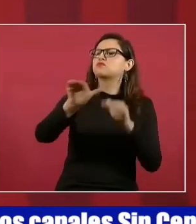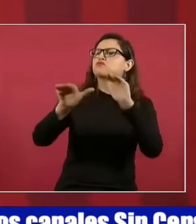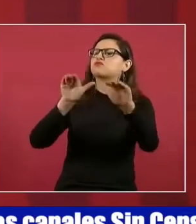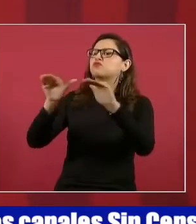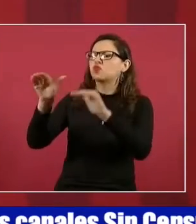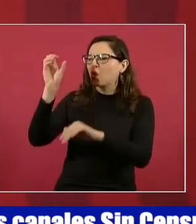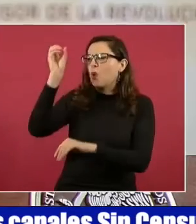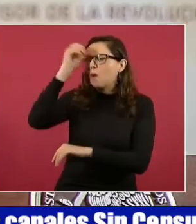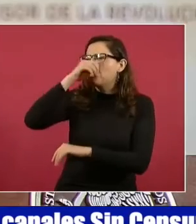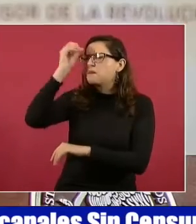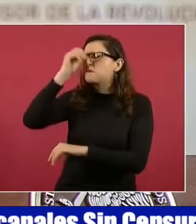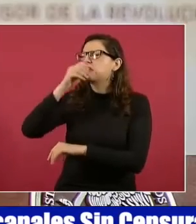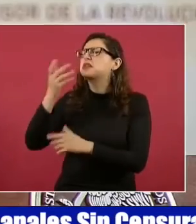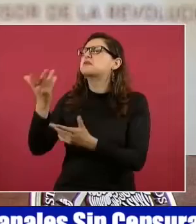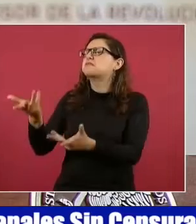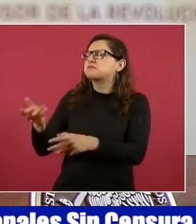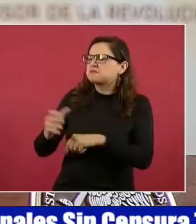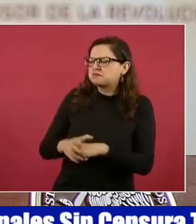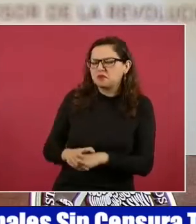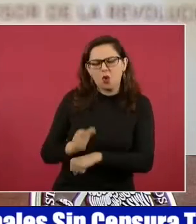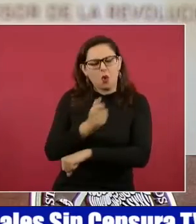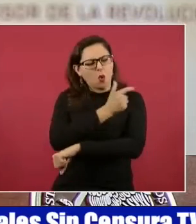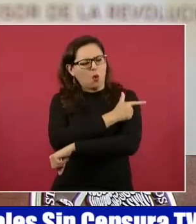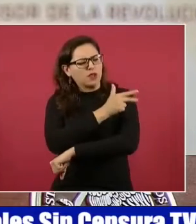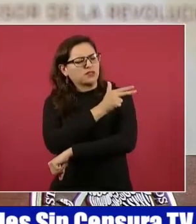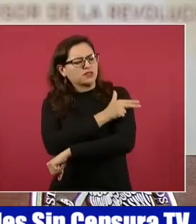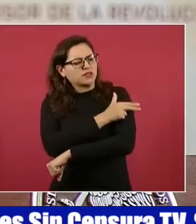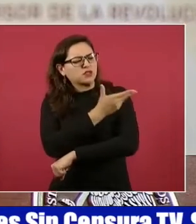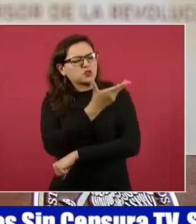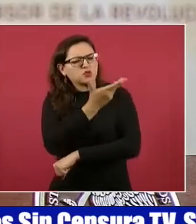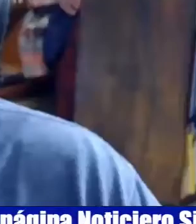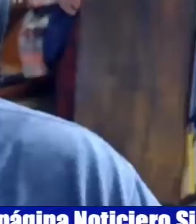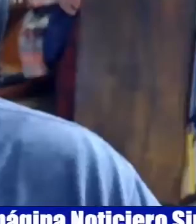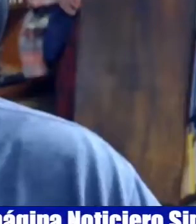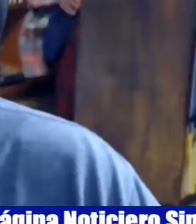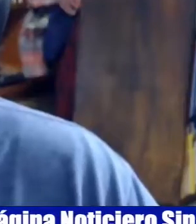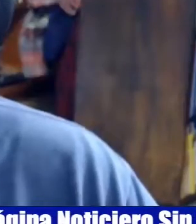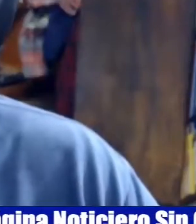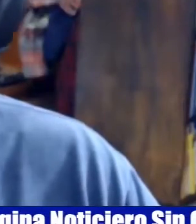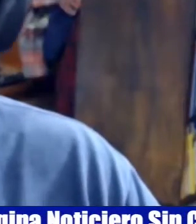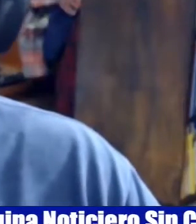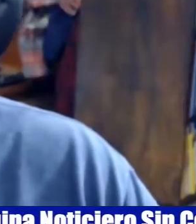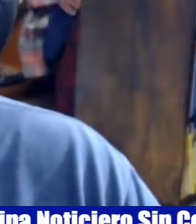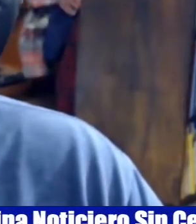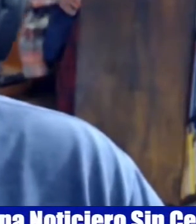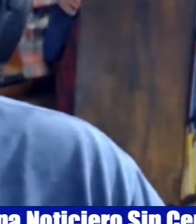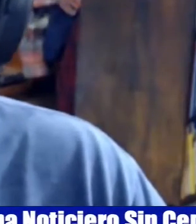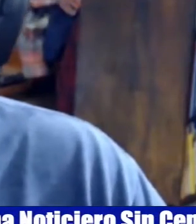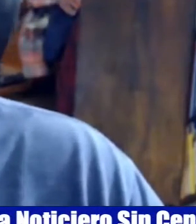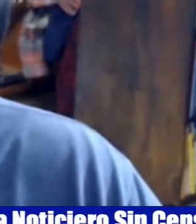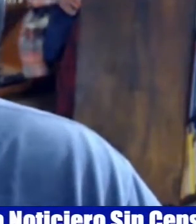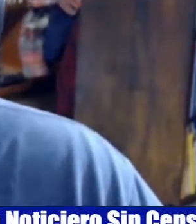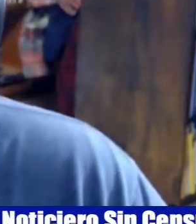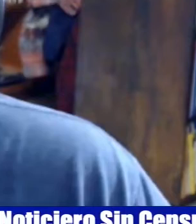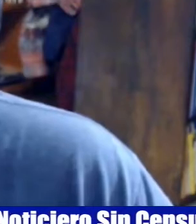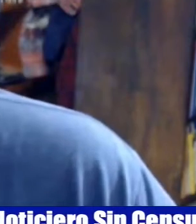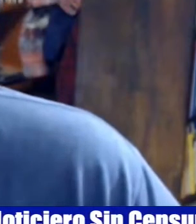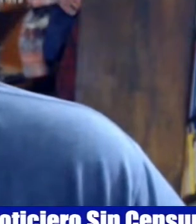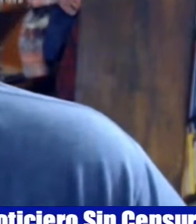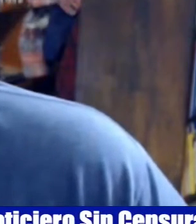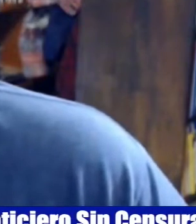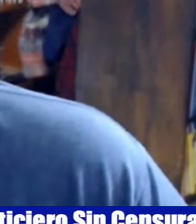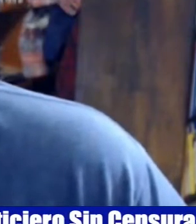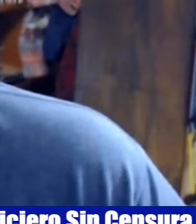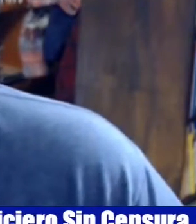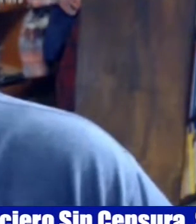es una exageración. Lo otro que me parece una completa exageración es que es un autoritario porque está gobernando a partir de decretos, cuando